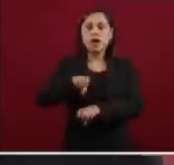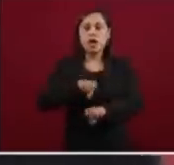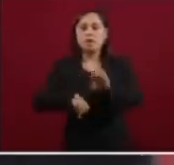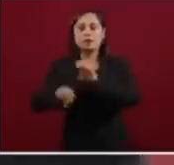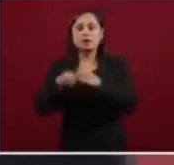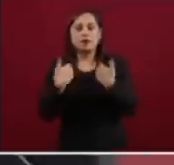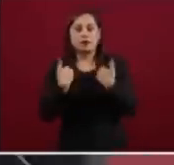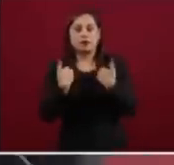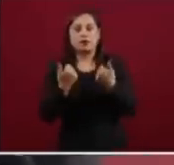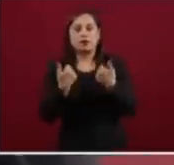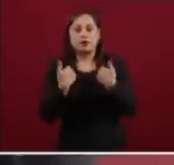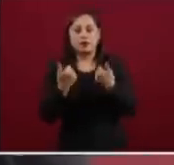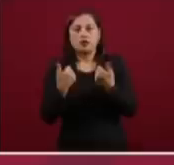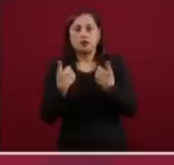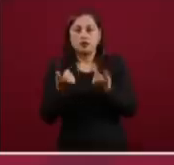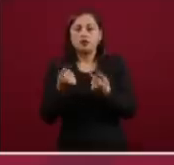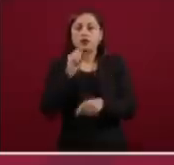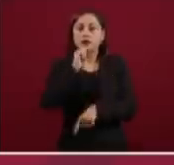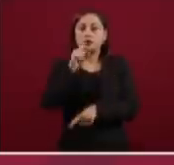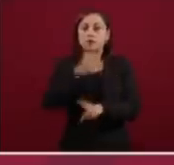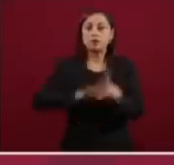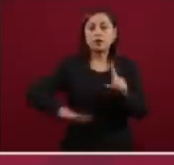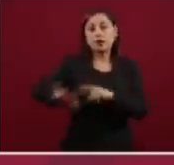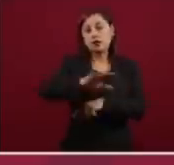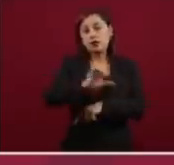todos los